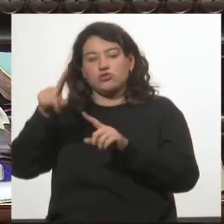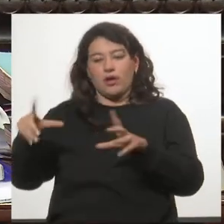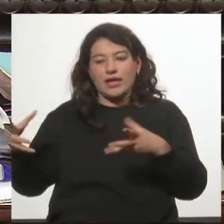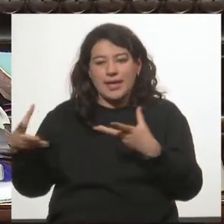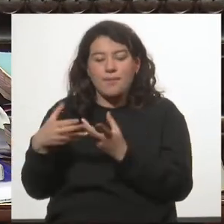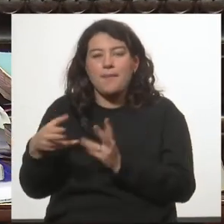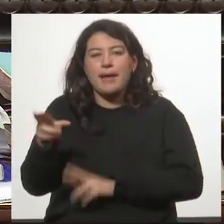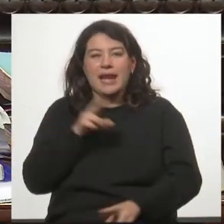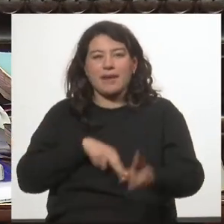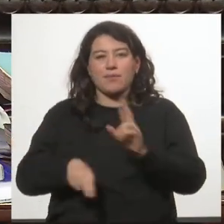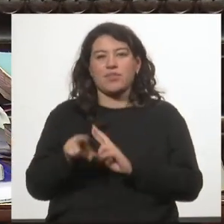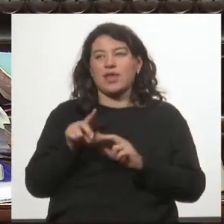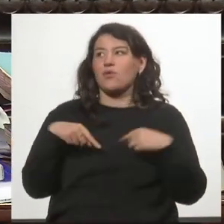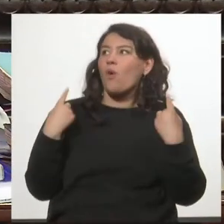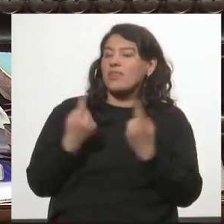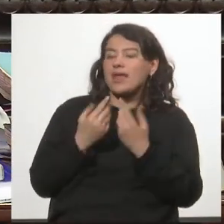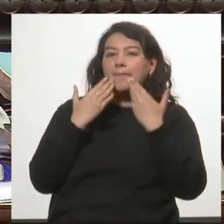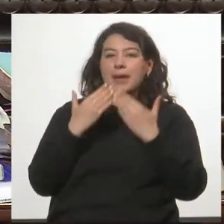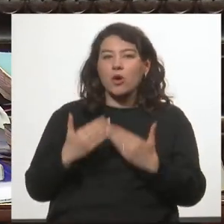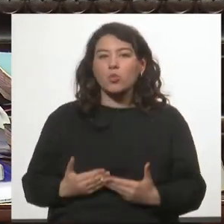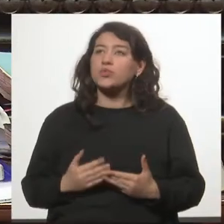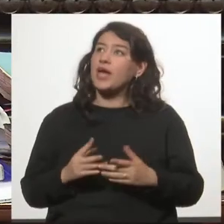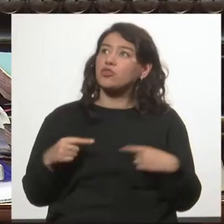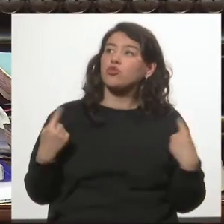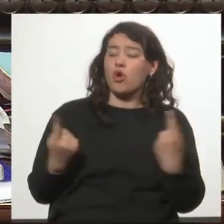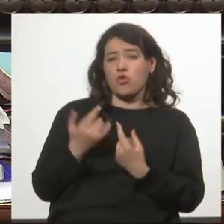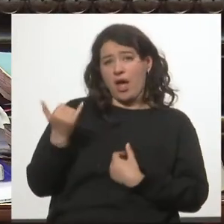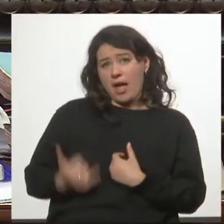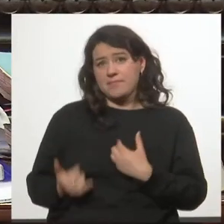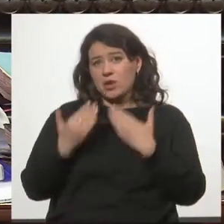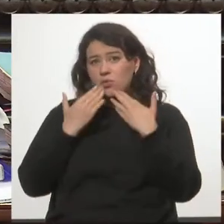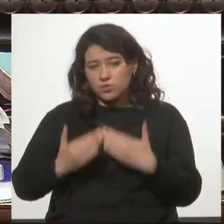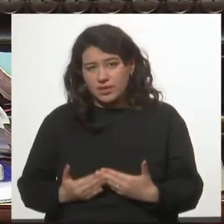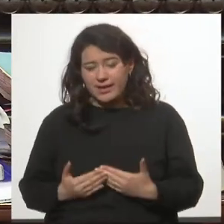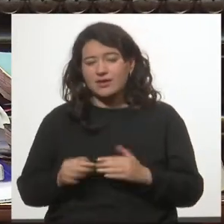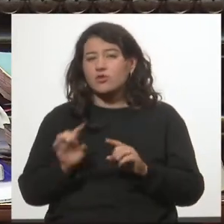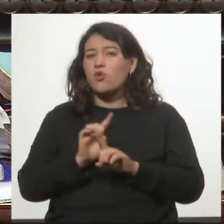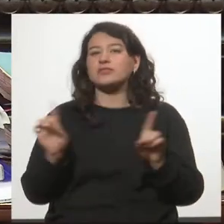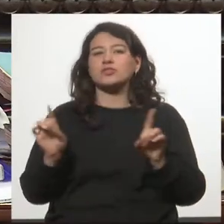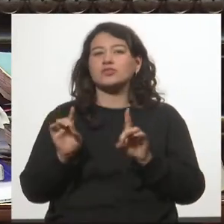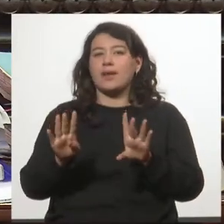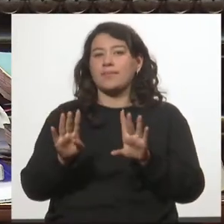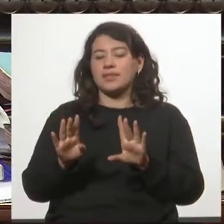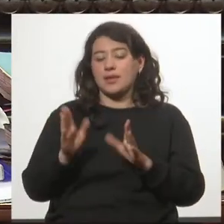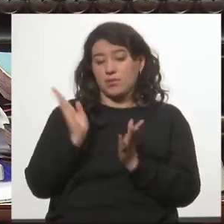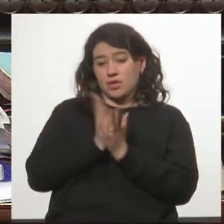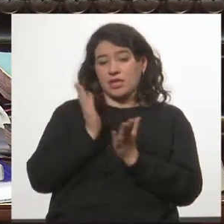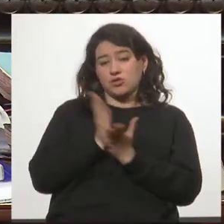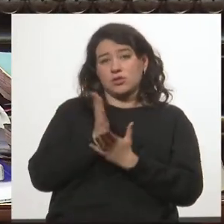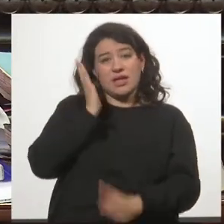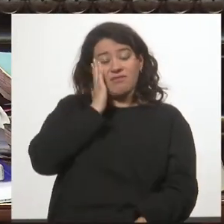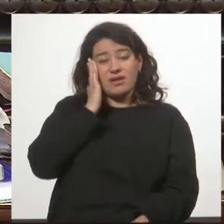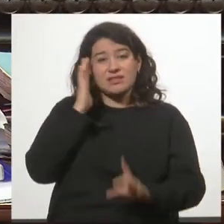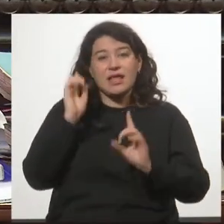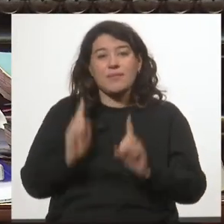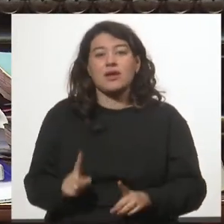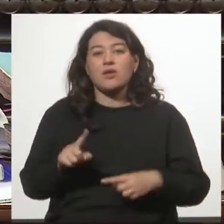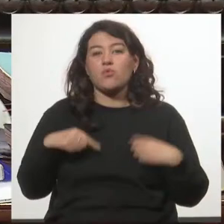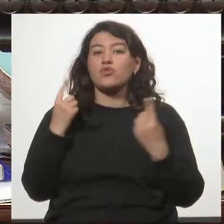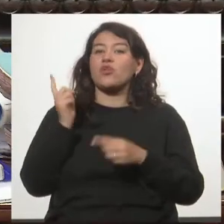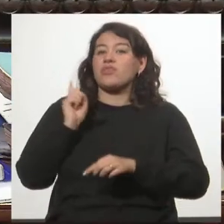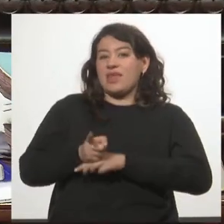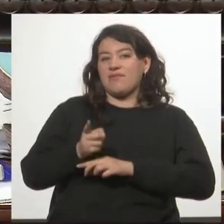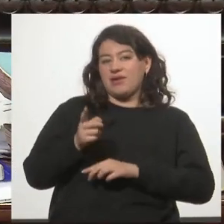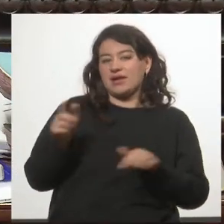responder interrogantes que tenemos todos y no sólo por nuestro derecho a hacerlo sino por nuestro deber